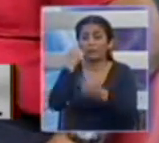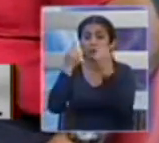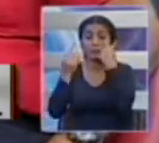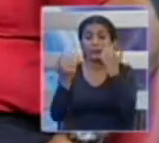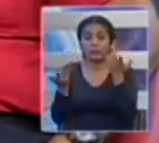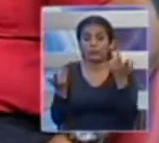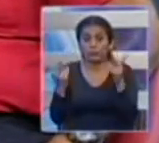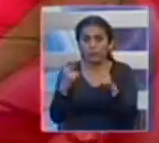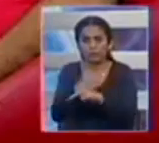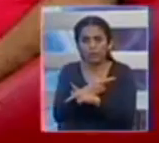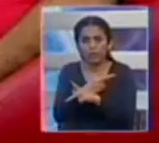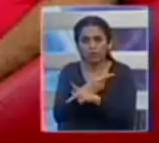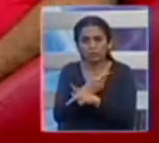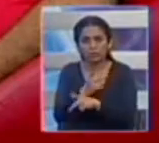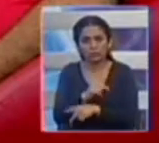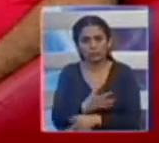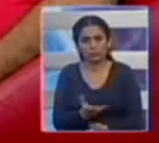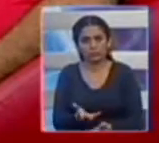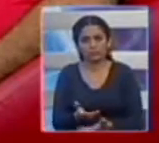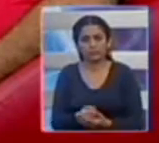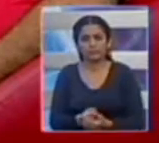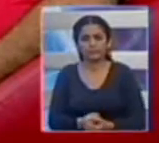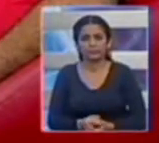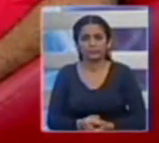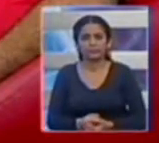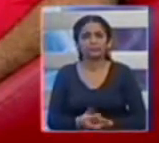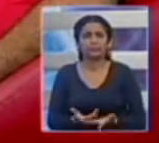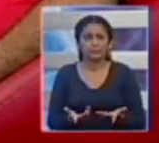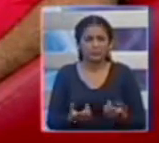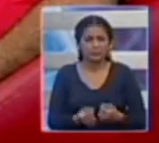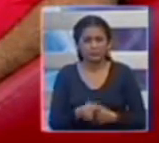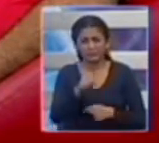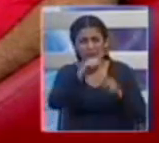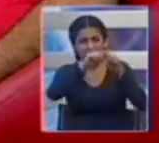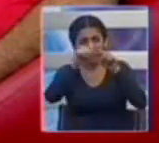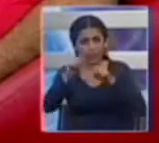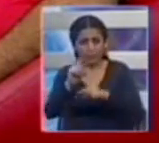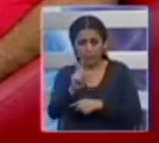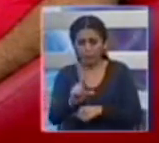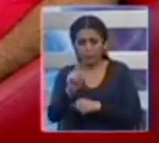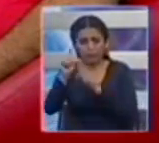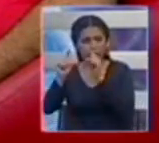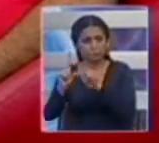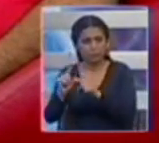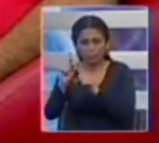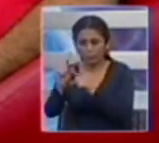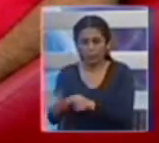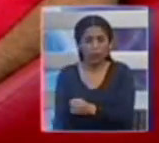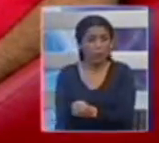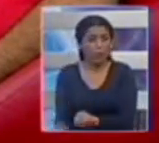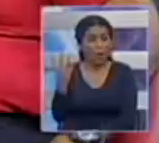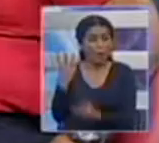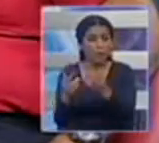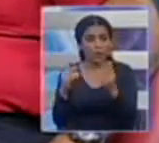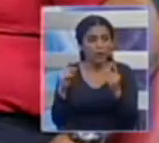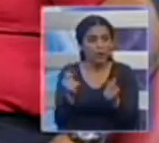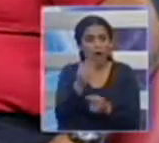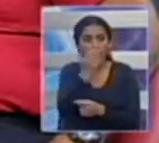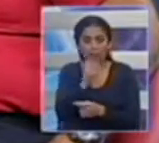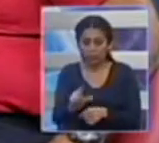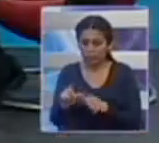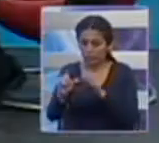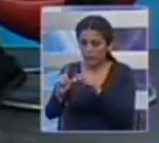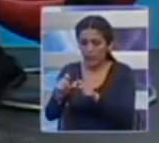desgracia. Tal es el peligro que las camaretas y estos tronadores, como quieran llamarse, se calientan fácilmente, pues, mayor. Totalmente. No es que